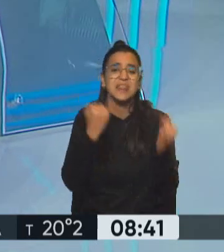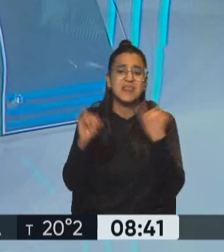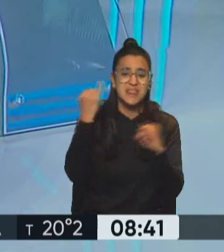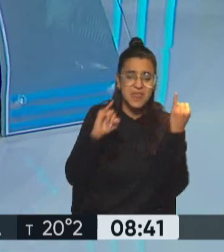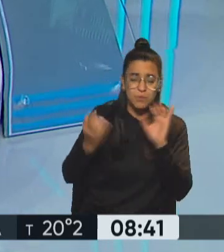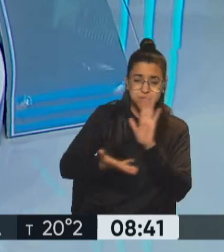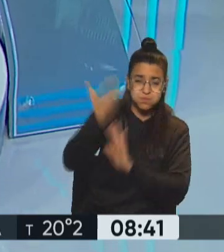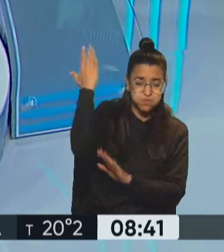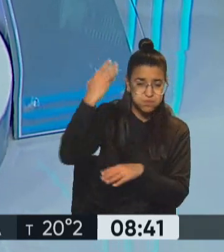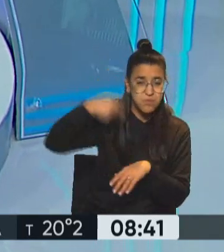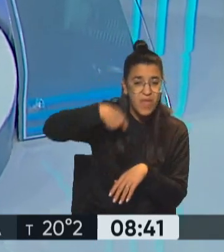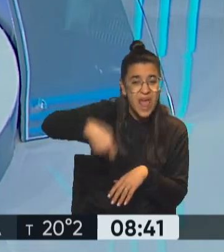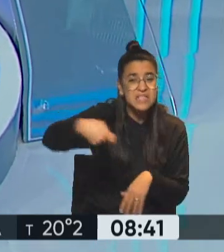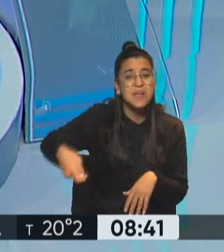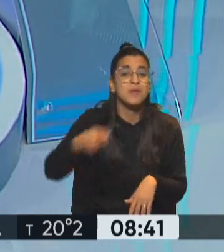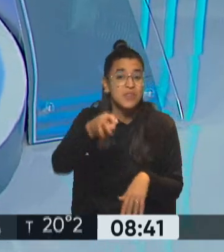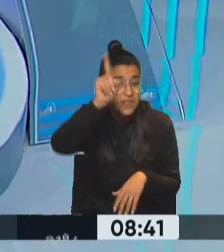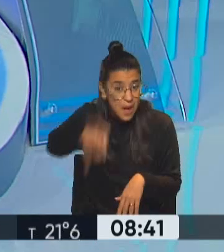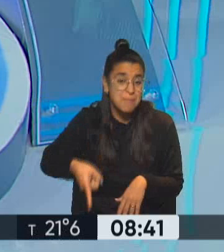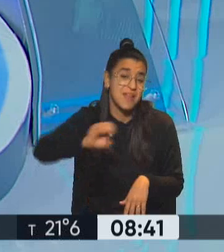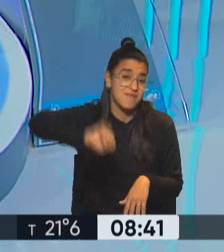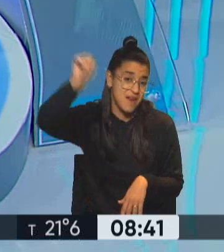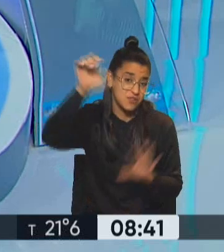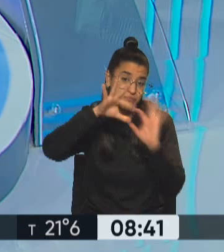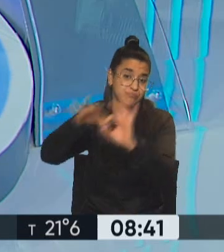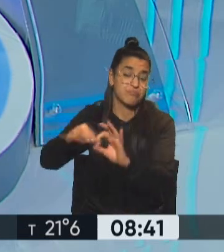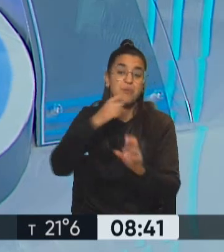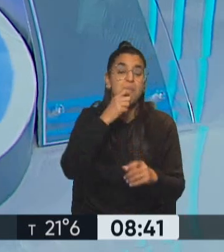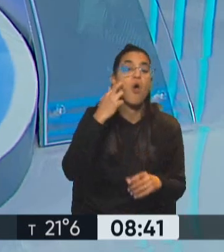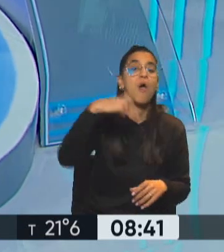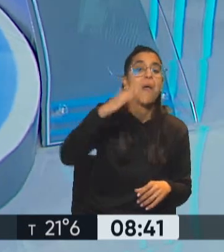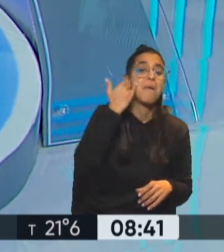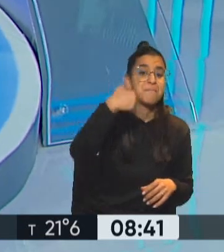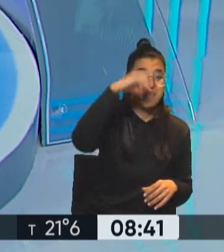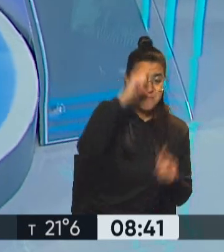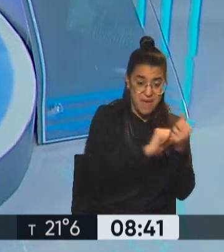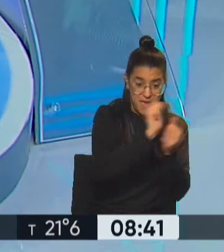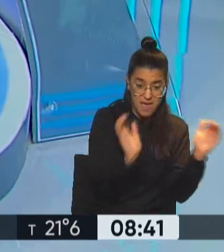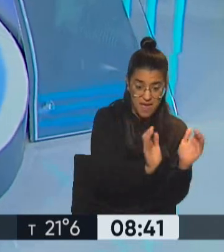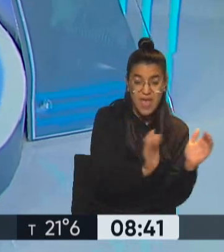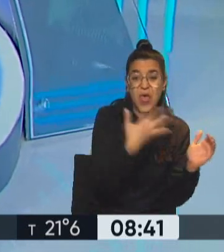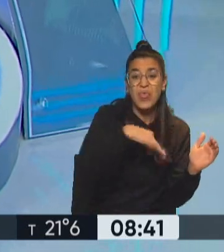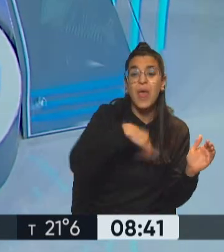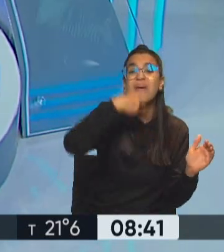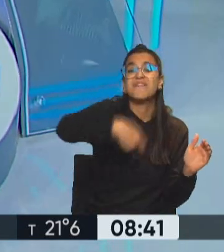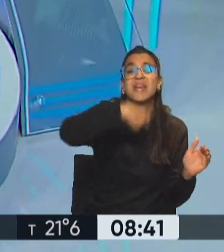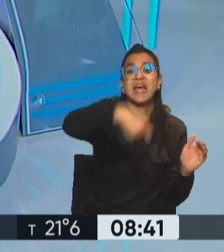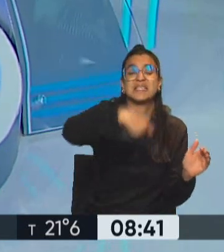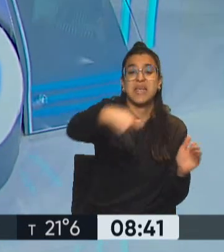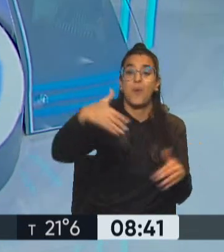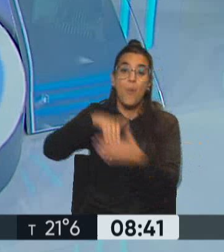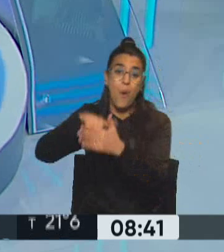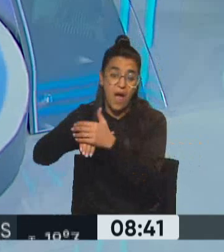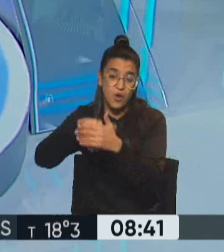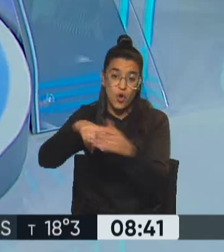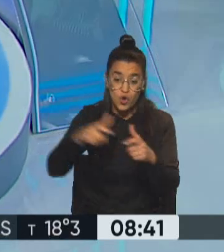altas tasas de financiamiento, eso también es inflacionario. Una pyme, cuando tiene que va a financiarse a los bancos, tiene que